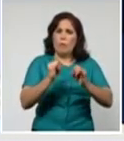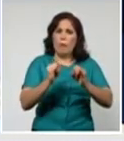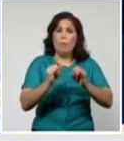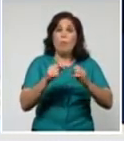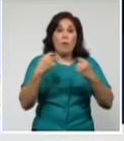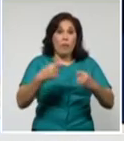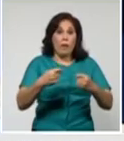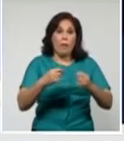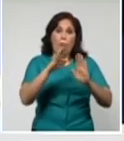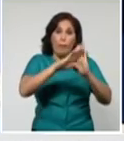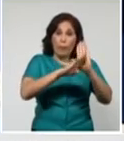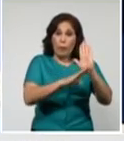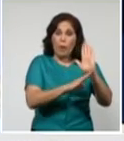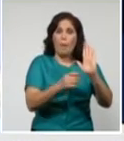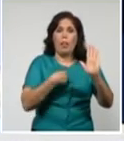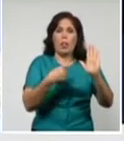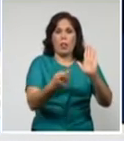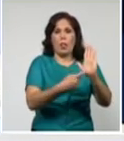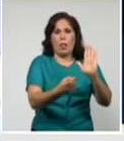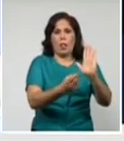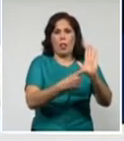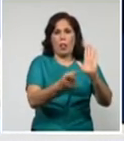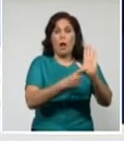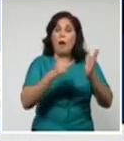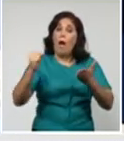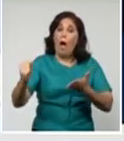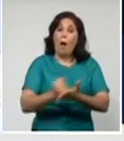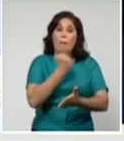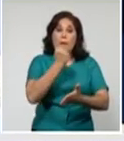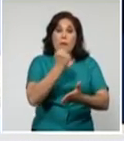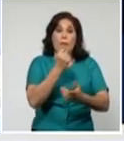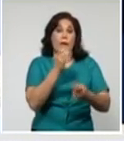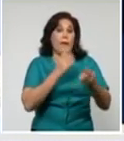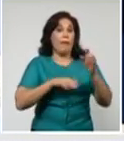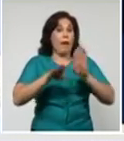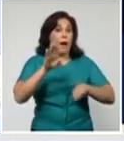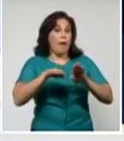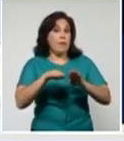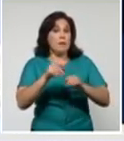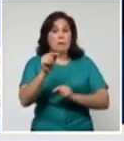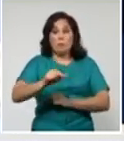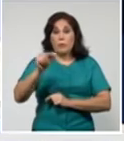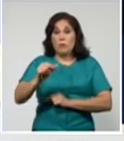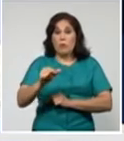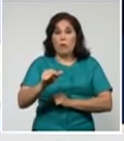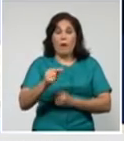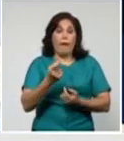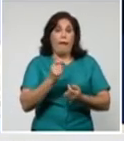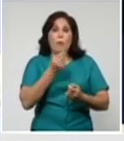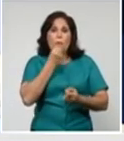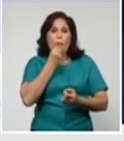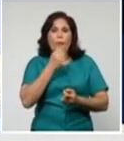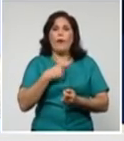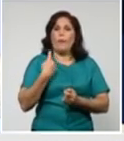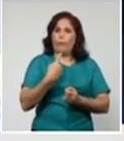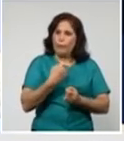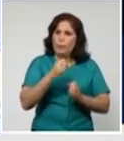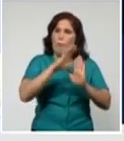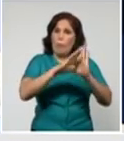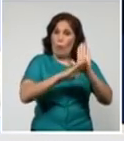ese programa existe. Lamentablemente, cuando, a pesar de un buen